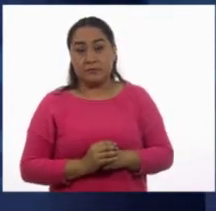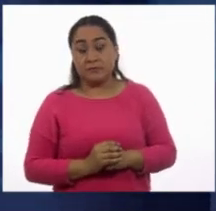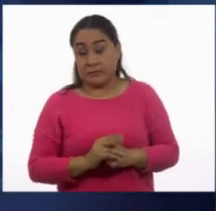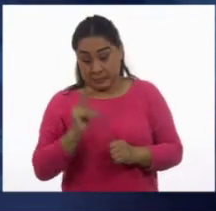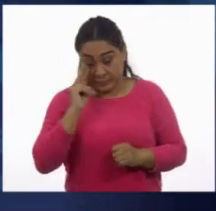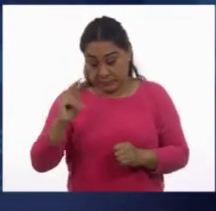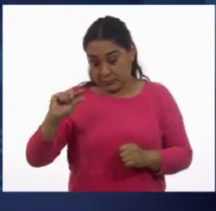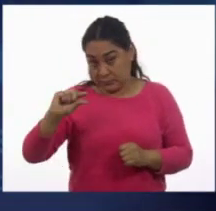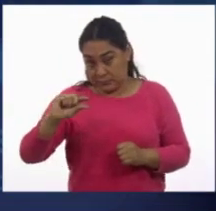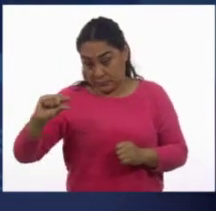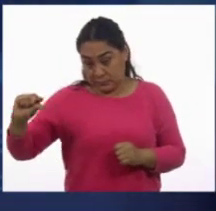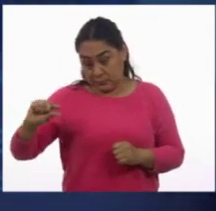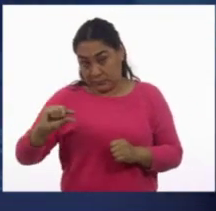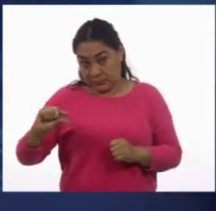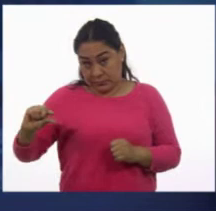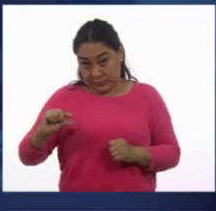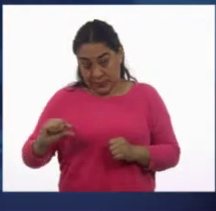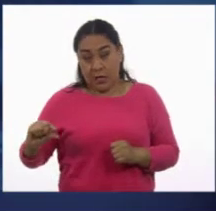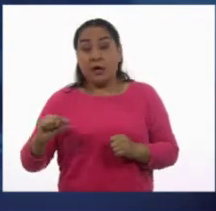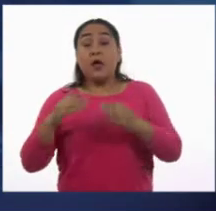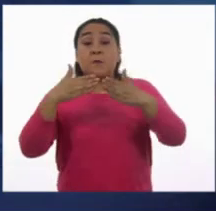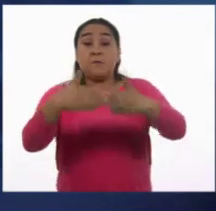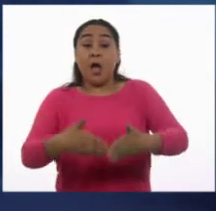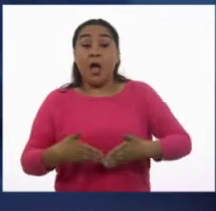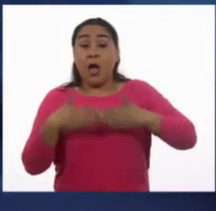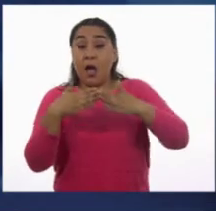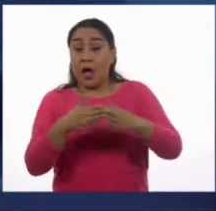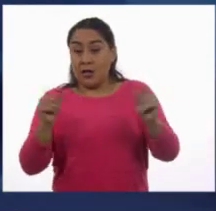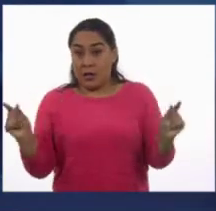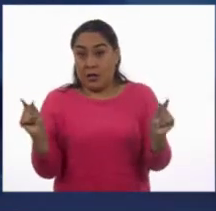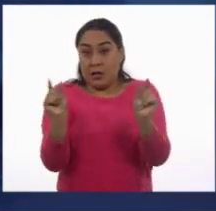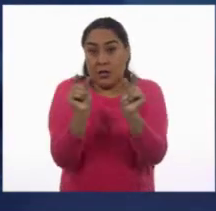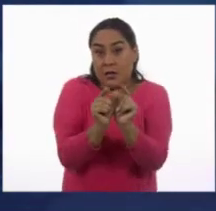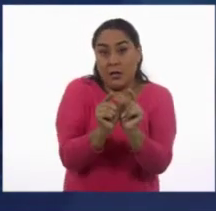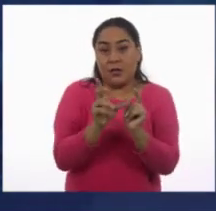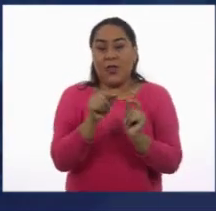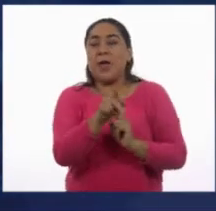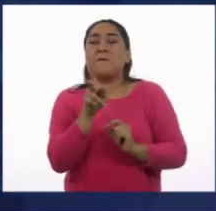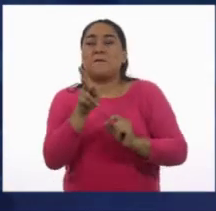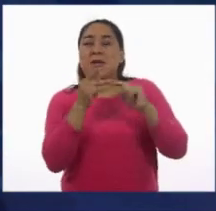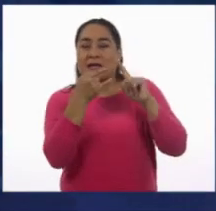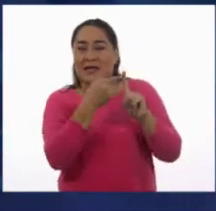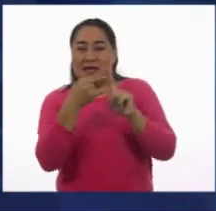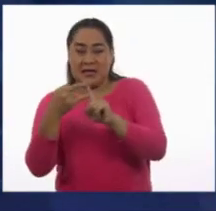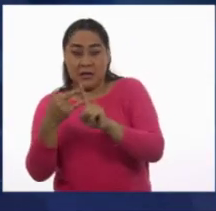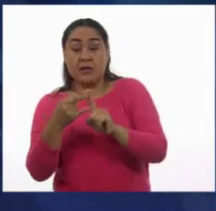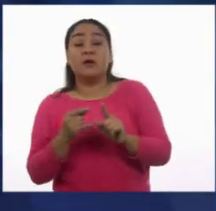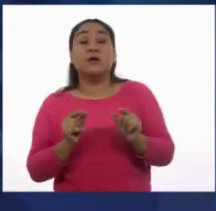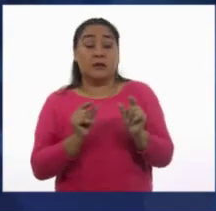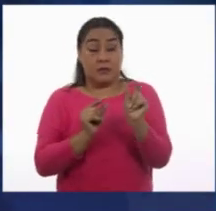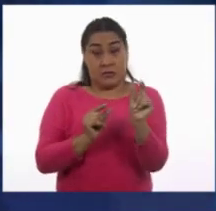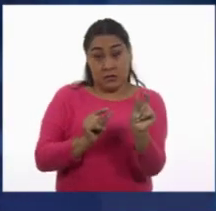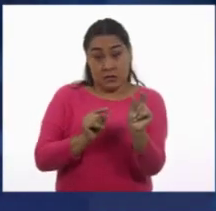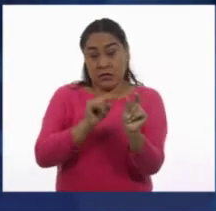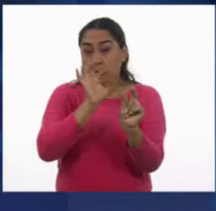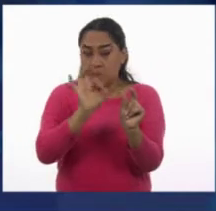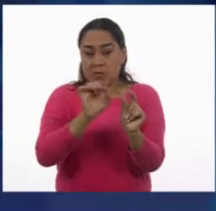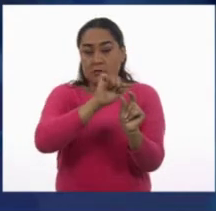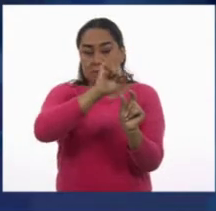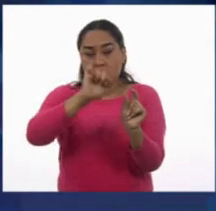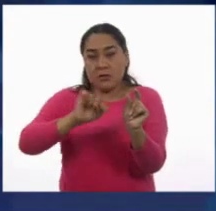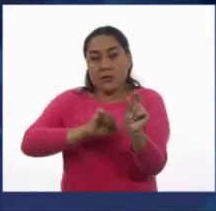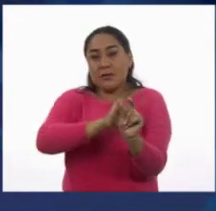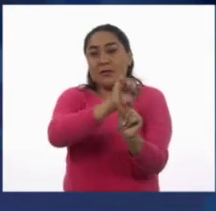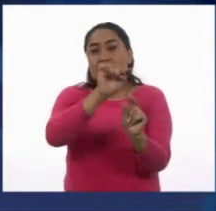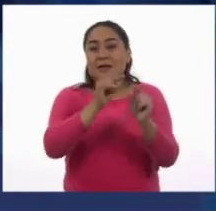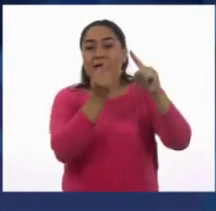que los barcos se toquen entre sí. Es decir, todo barco debe estar rodeado de agua o tocar un borde del tablero. Por